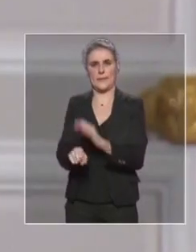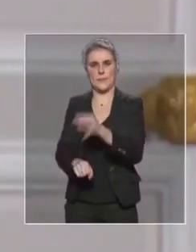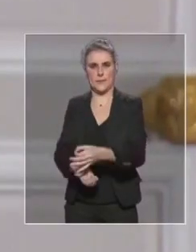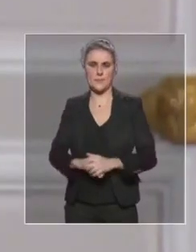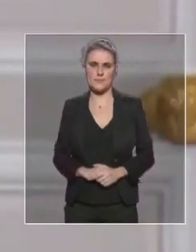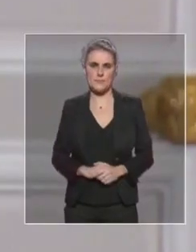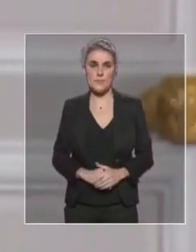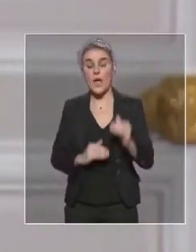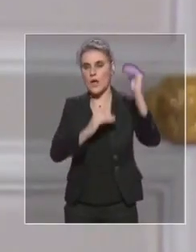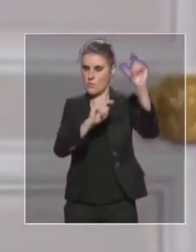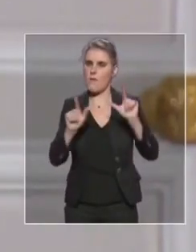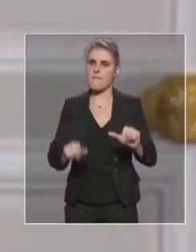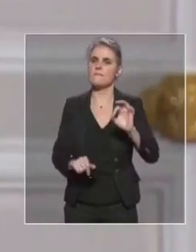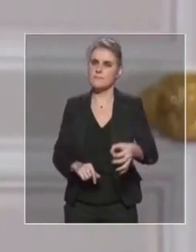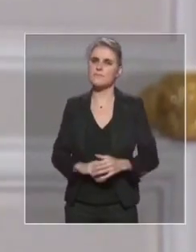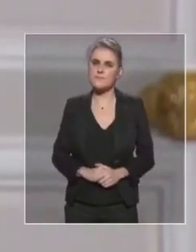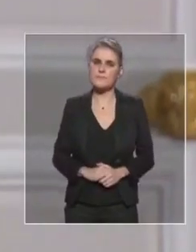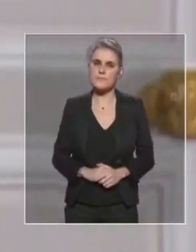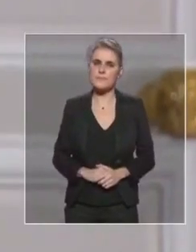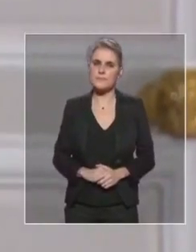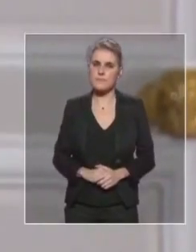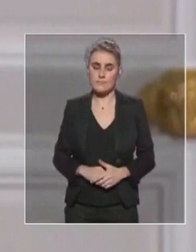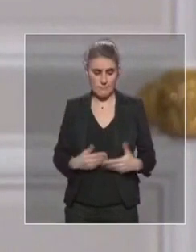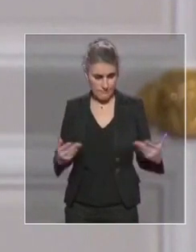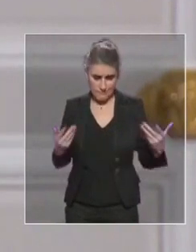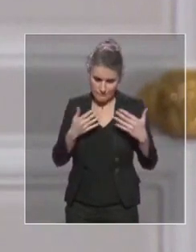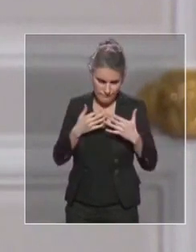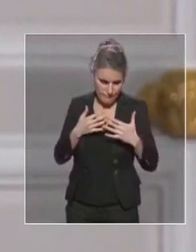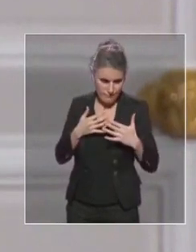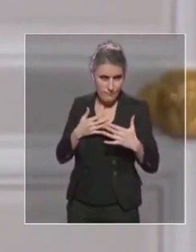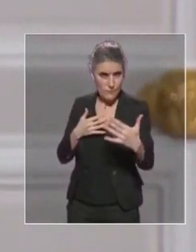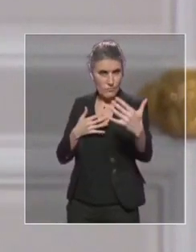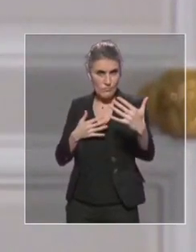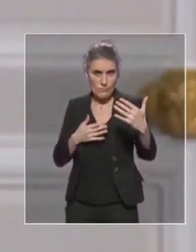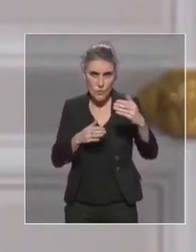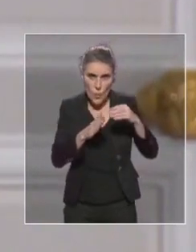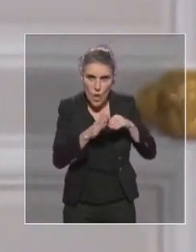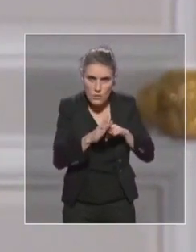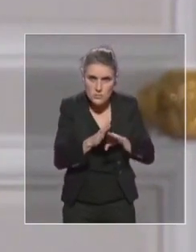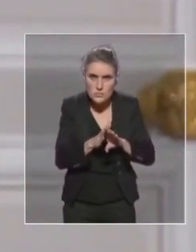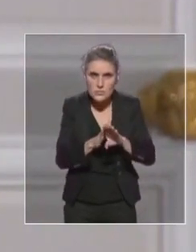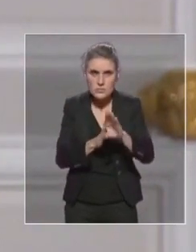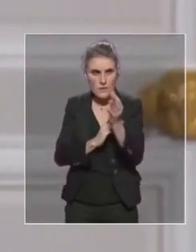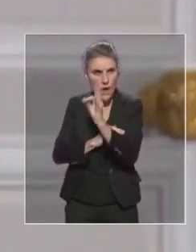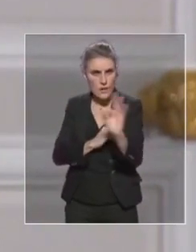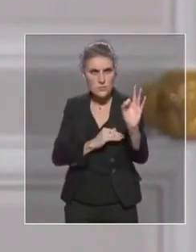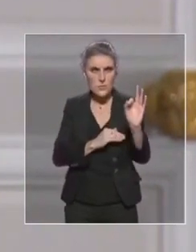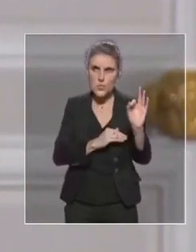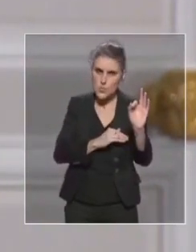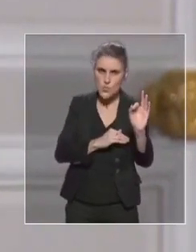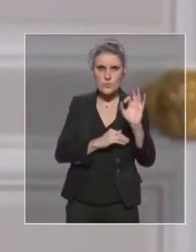la esperanza está aquí y la esperanza crece cada día en este relanzamiento que ya se percibe en francia- más que en cualquier otro sitio